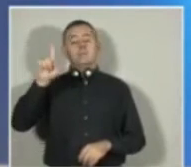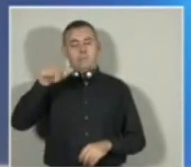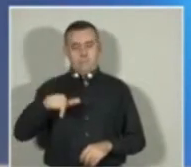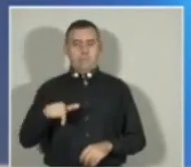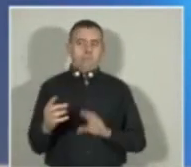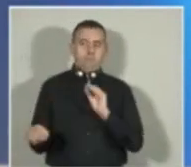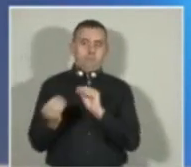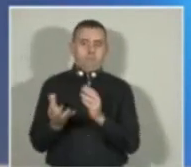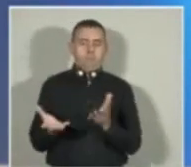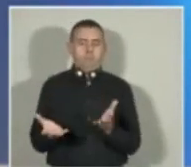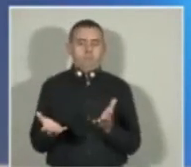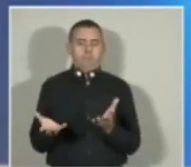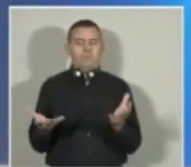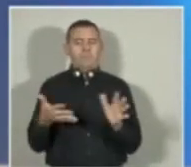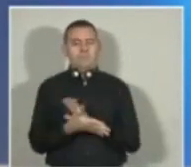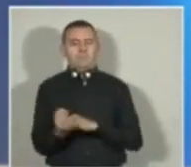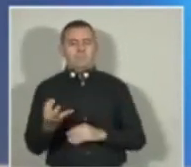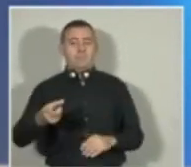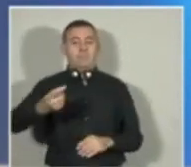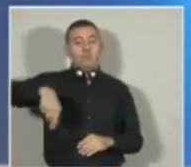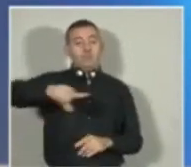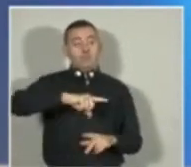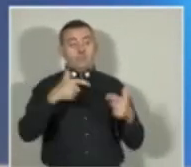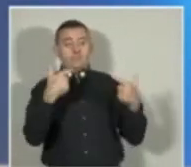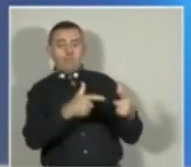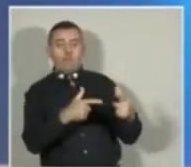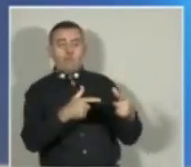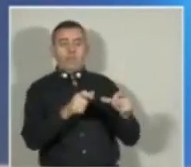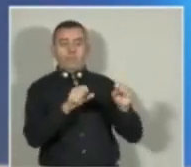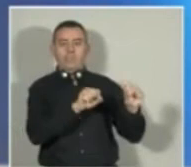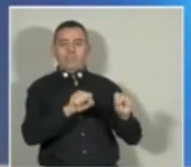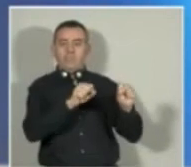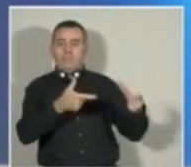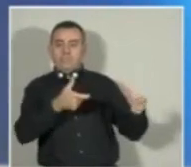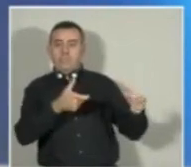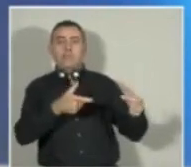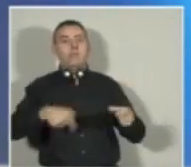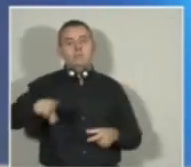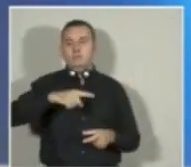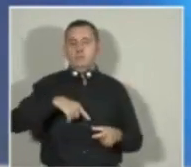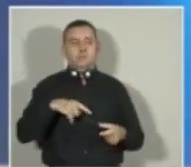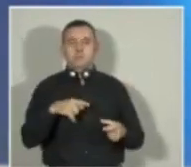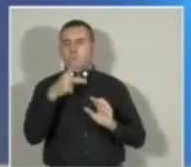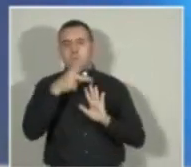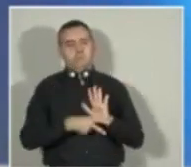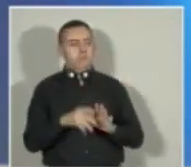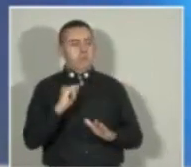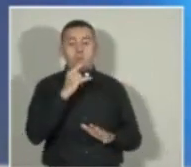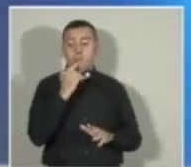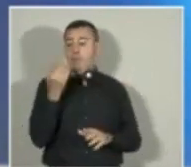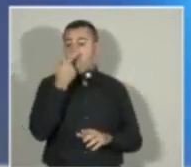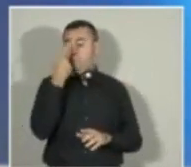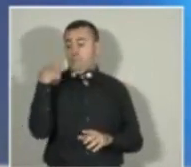corporativa explícita de la relación con el sector de defensa. La actualizamos el año pasado y está disponible en nuestra página